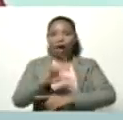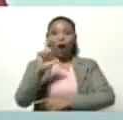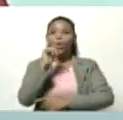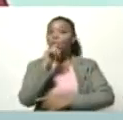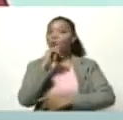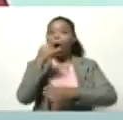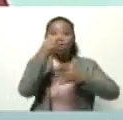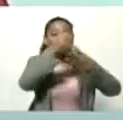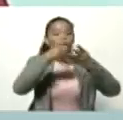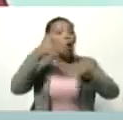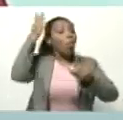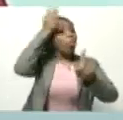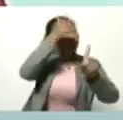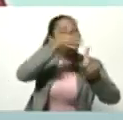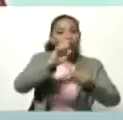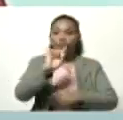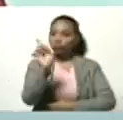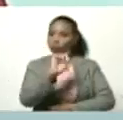línea.